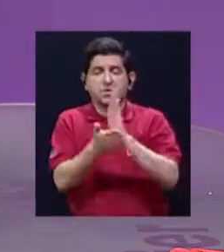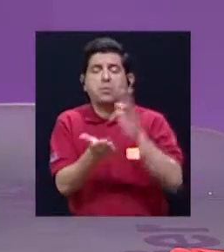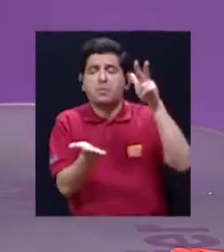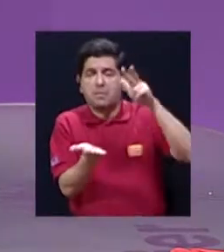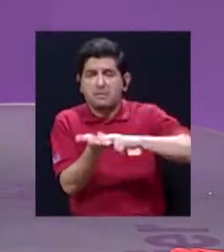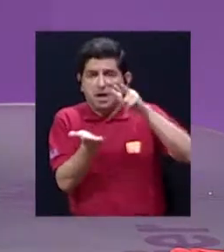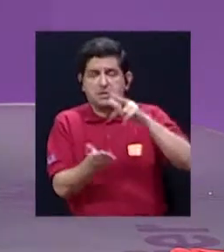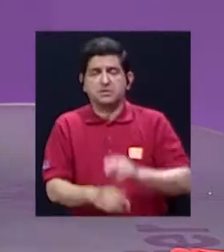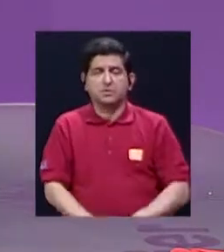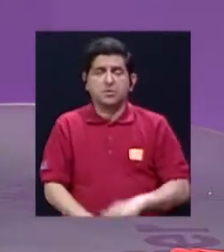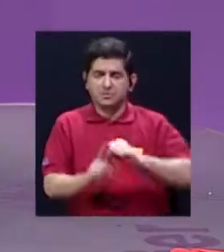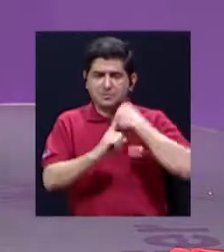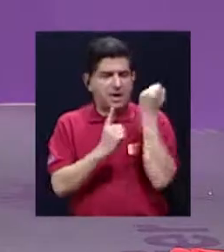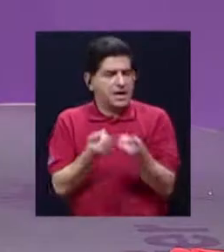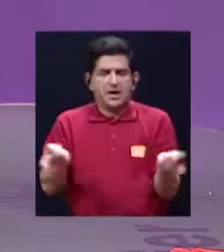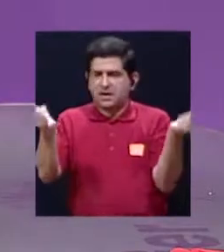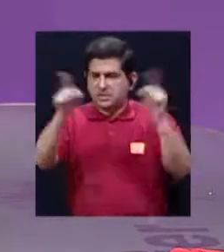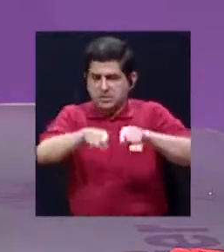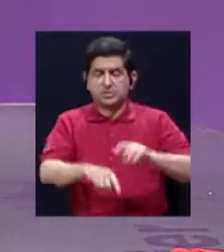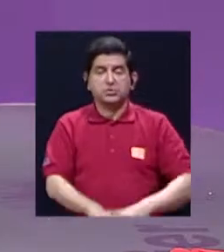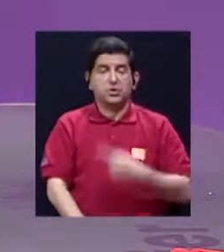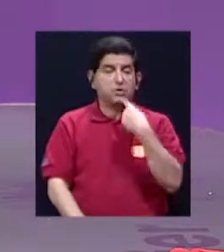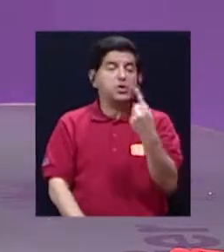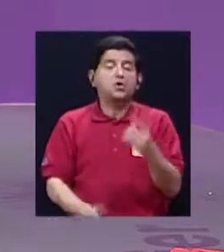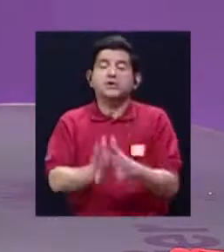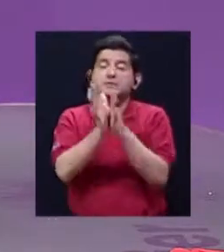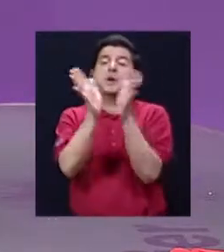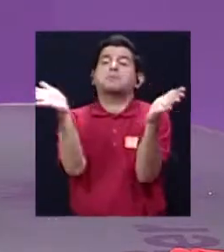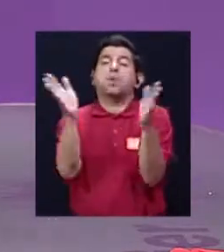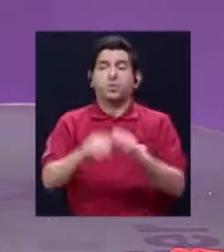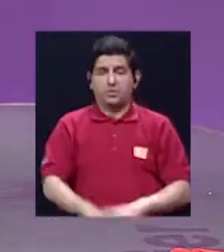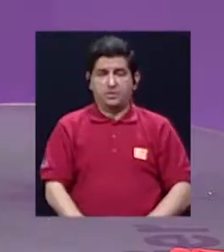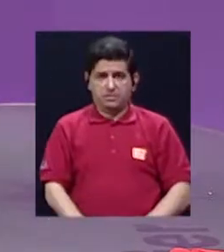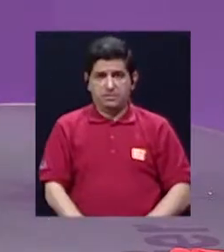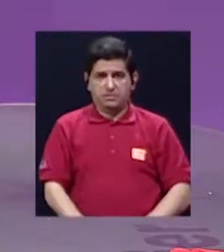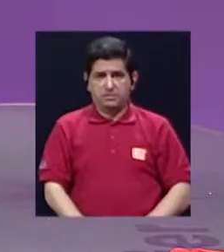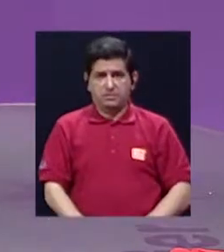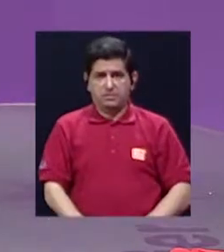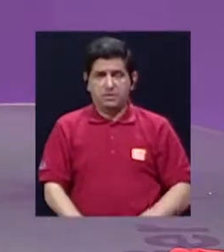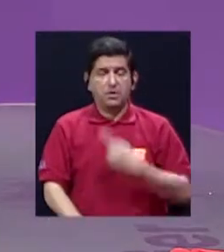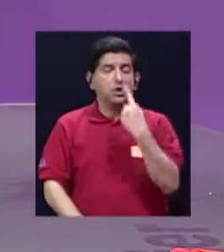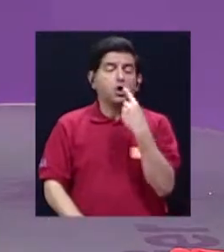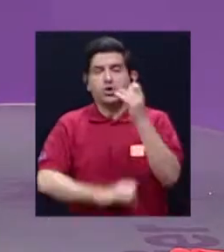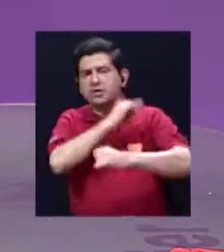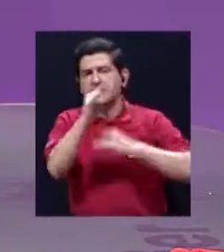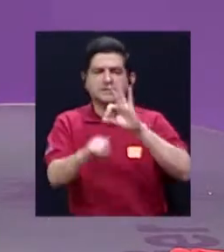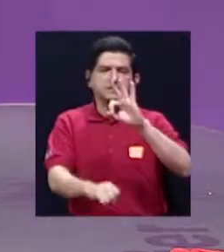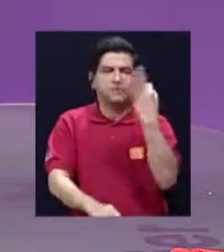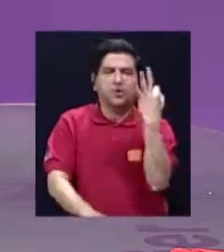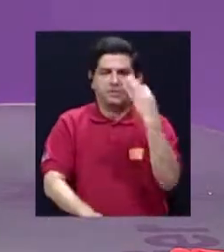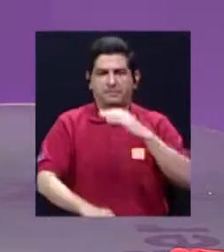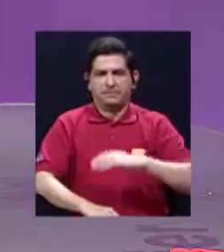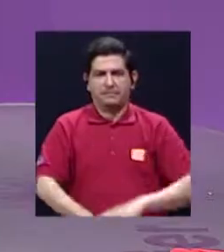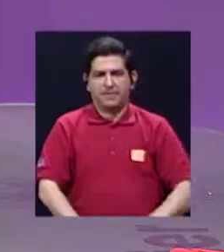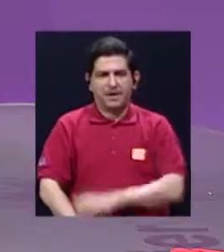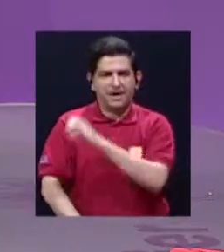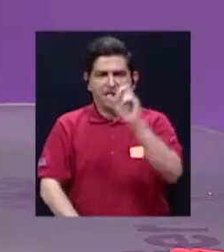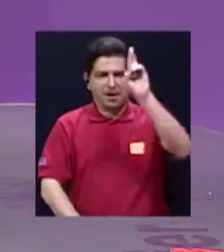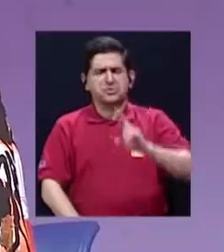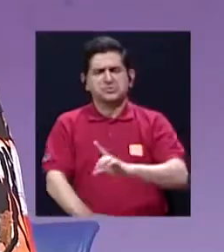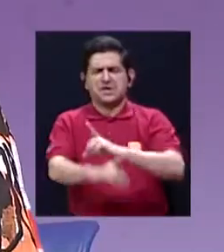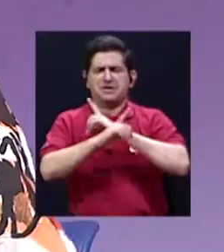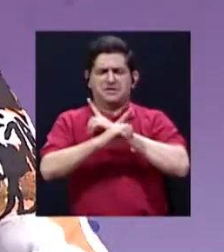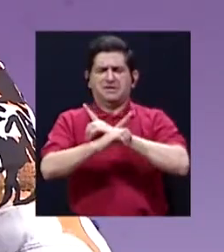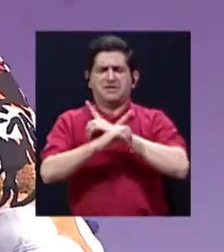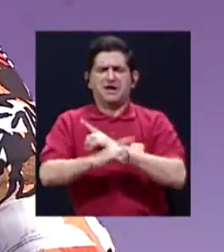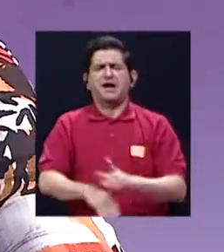que esto no ocurra, lo dice públicamente, lo dice internacionalmente, ¿verdad? Costa Rica defiende